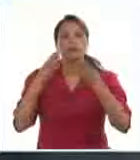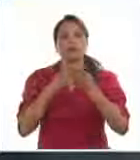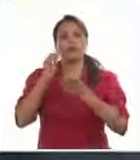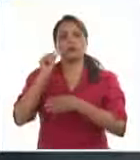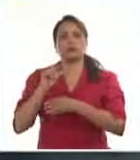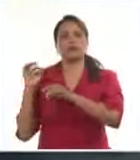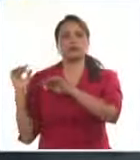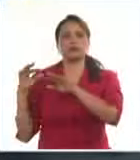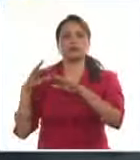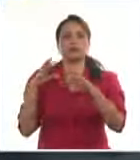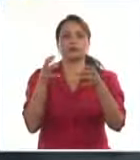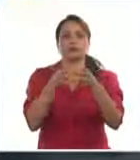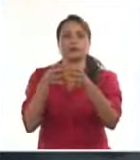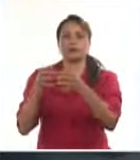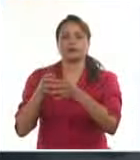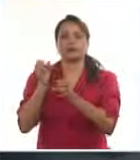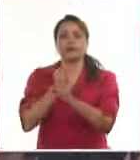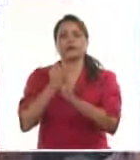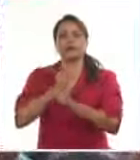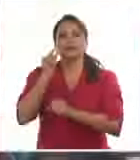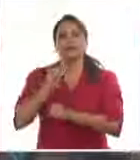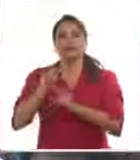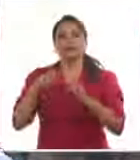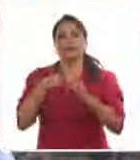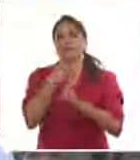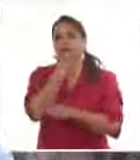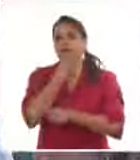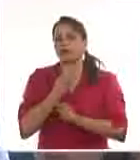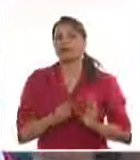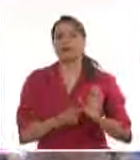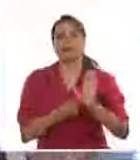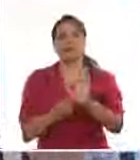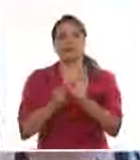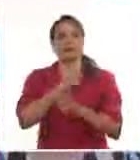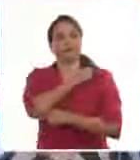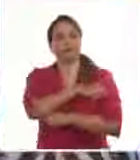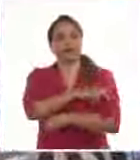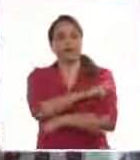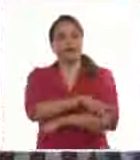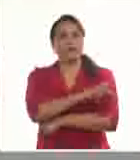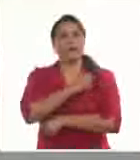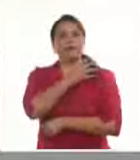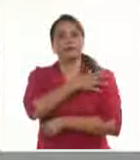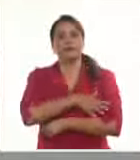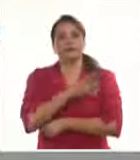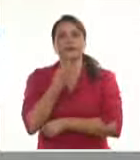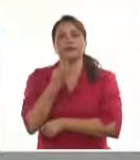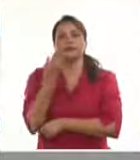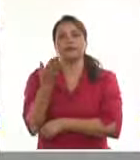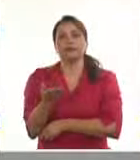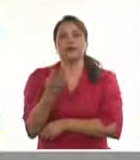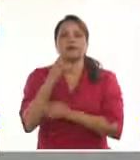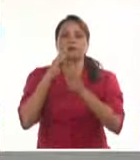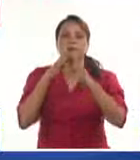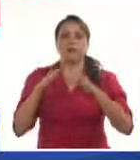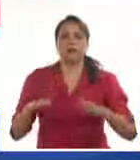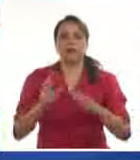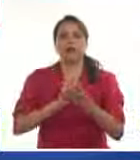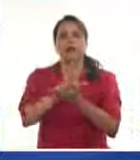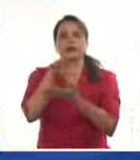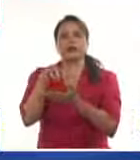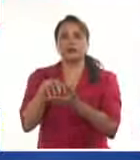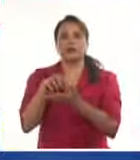trabajadores y jóvenes que mostraron su apoyo al pueblo palestino y llamaron a la paz en la Franja de Gaza, donde se concentran los